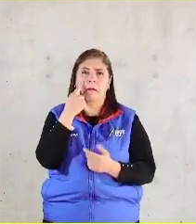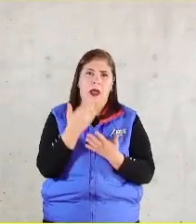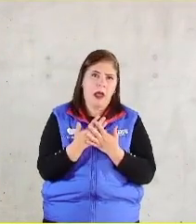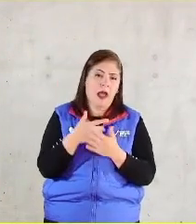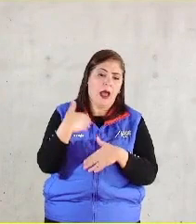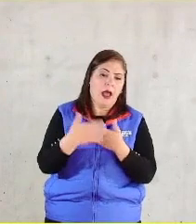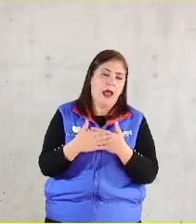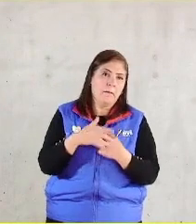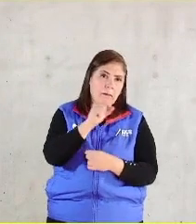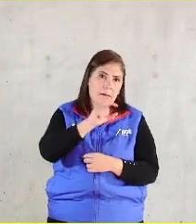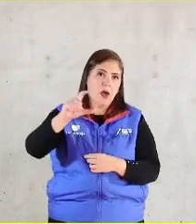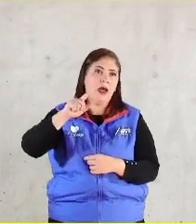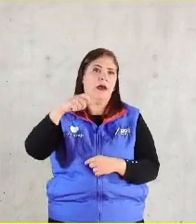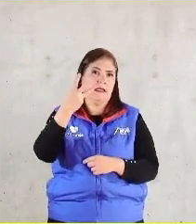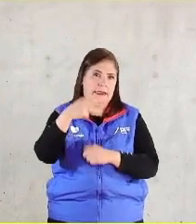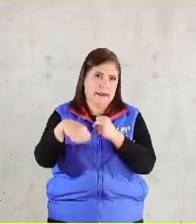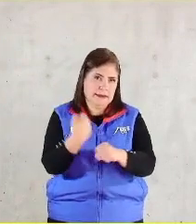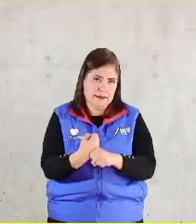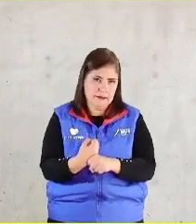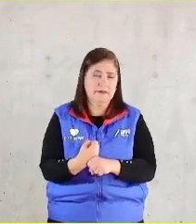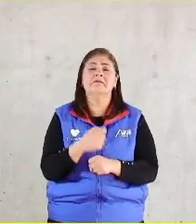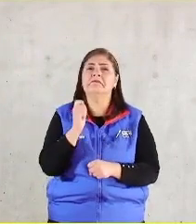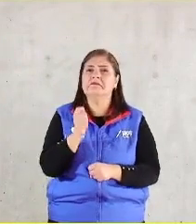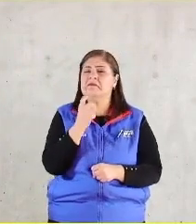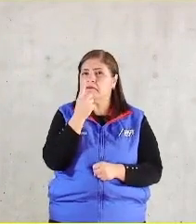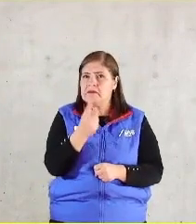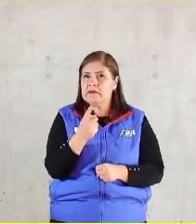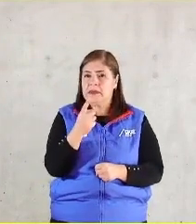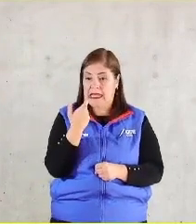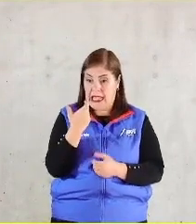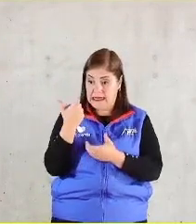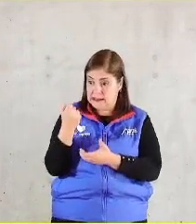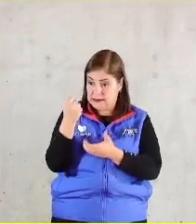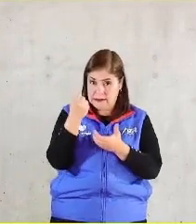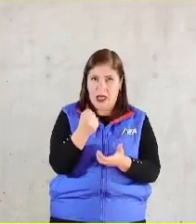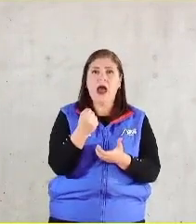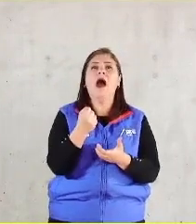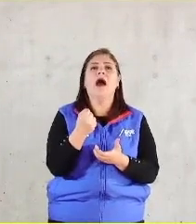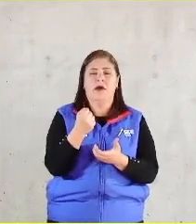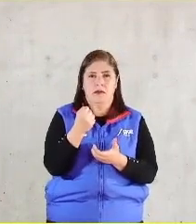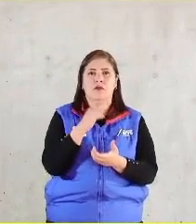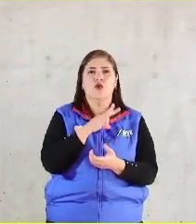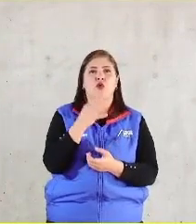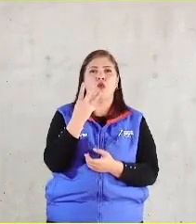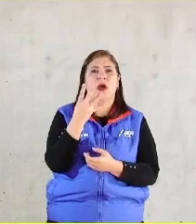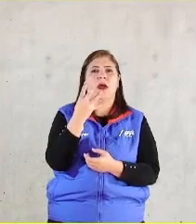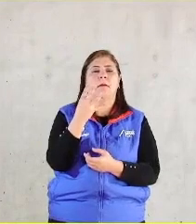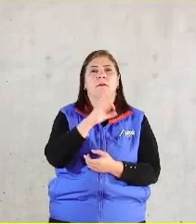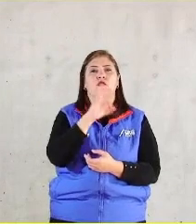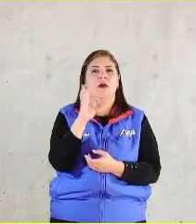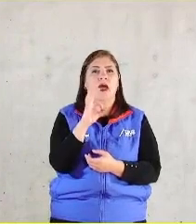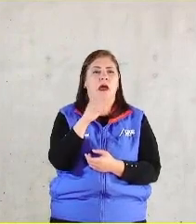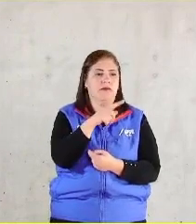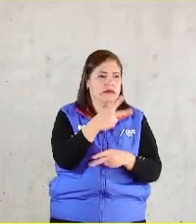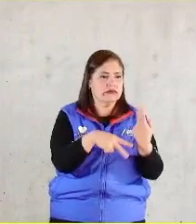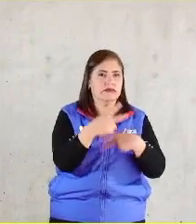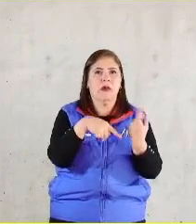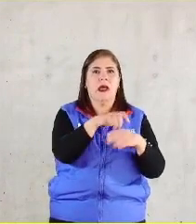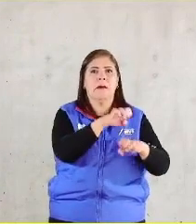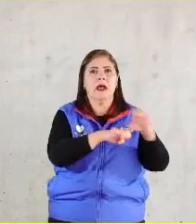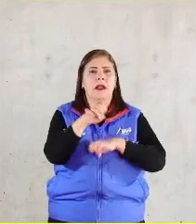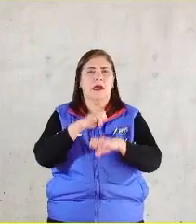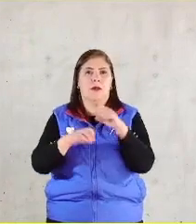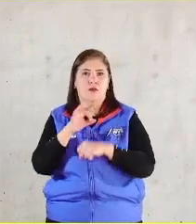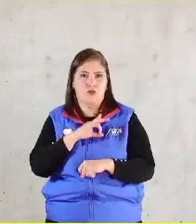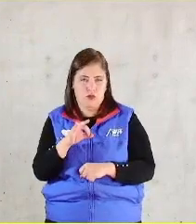próximos 3 años. Se habla que esa inversión influye en 4% en los ingresos de las empresas.